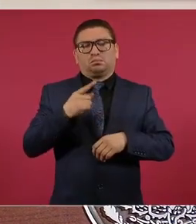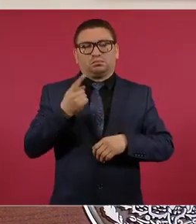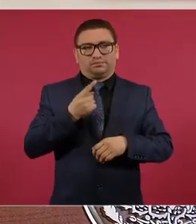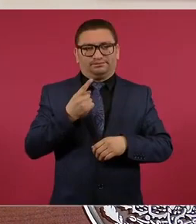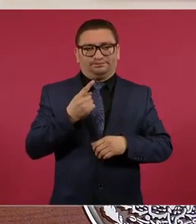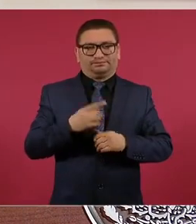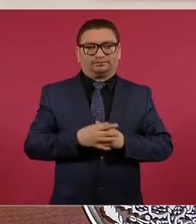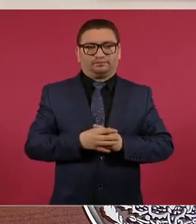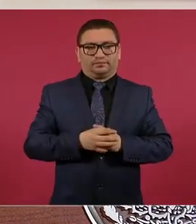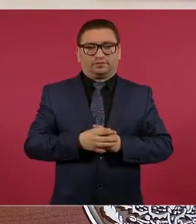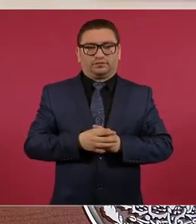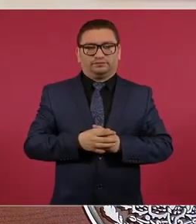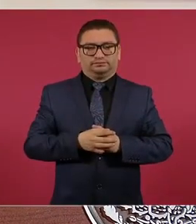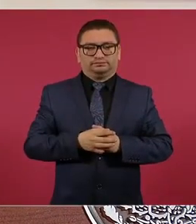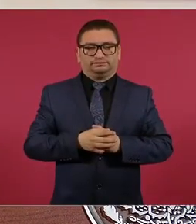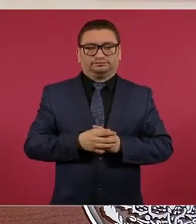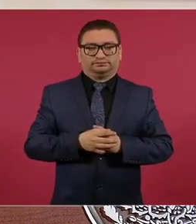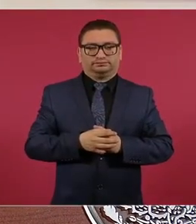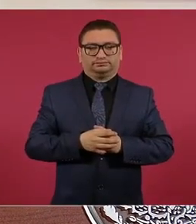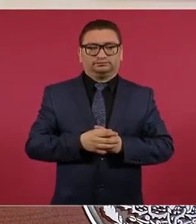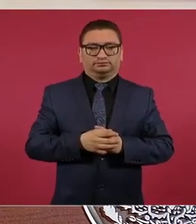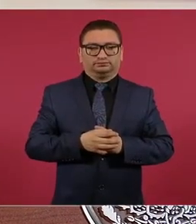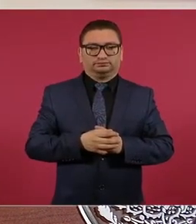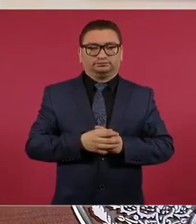porque hay